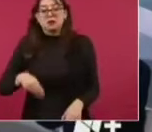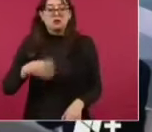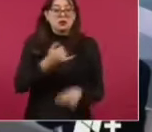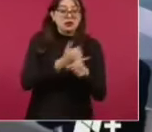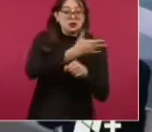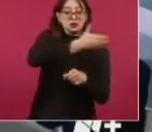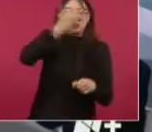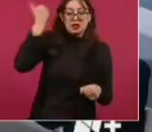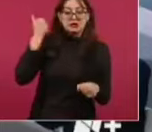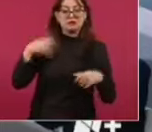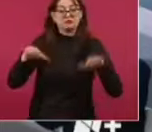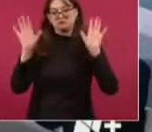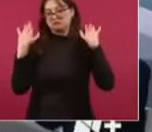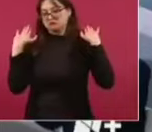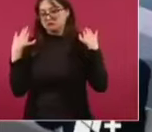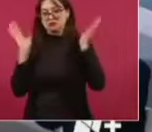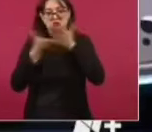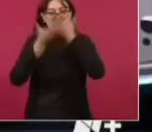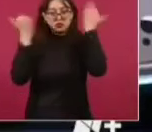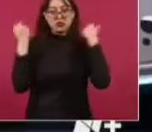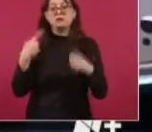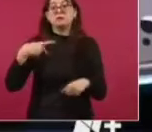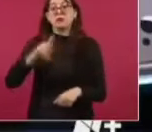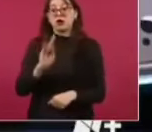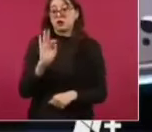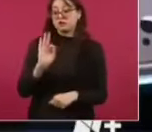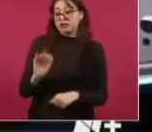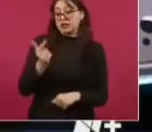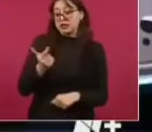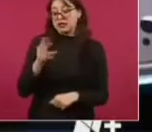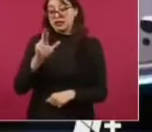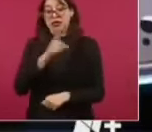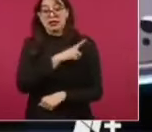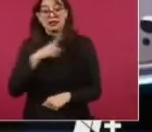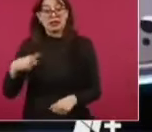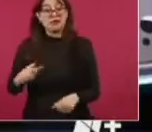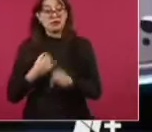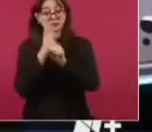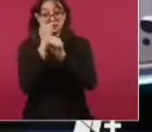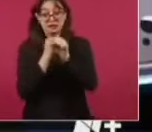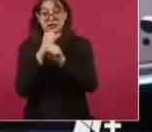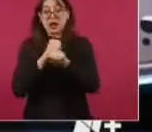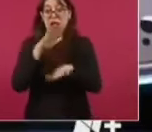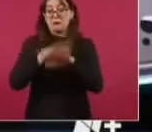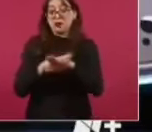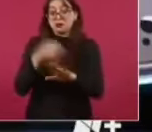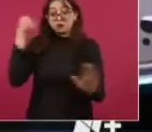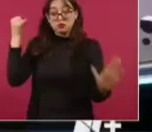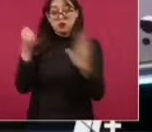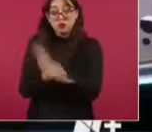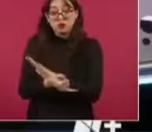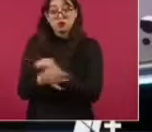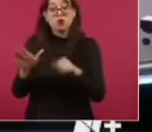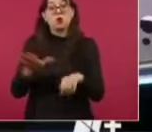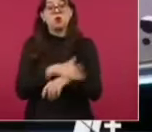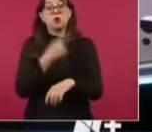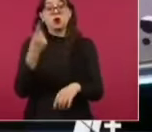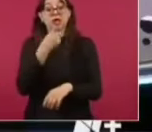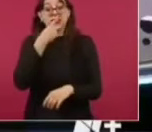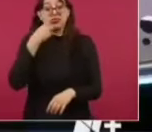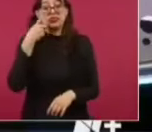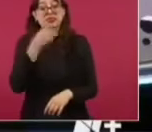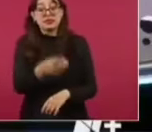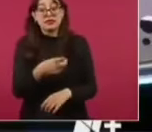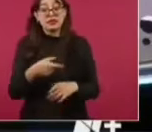más concreto que lo que sucedió en esta semana. Le dieron un soborno a García Luna por un millón y medio de dólares en billetes